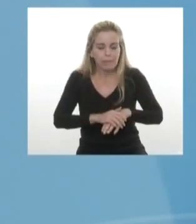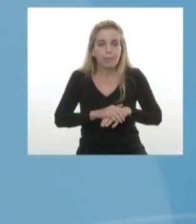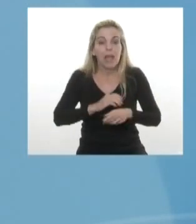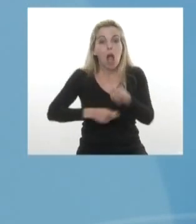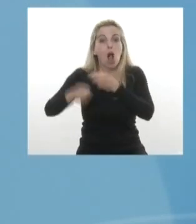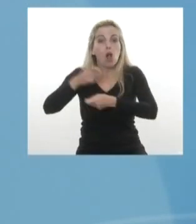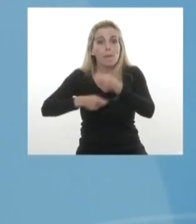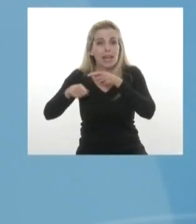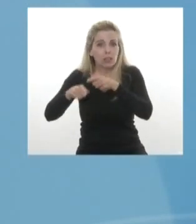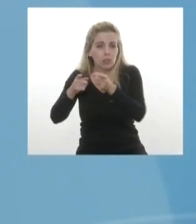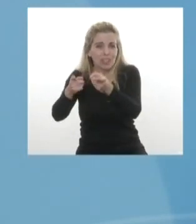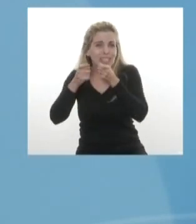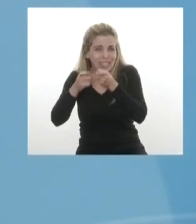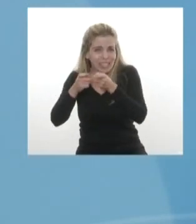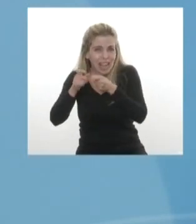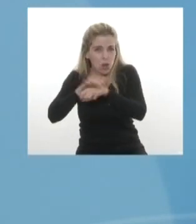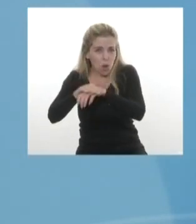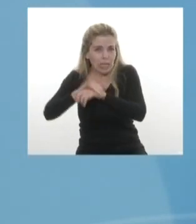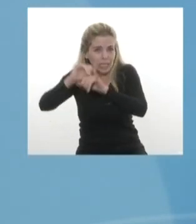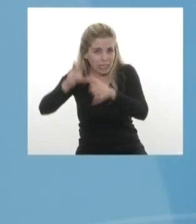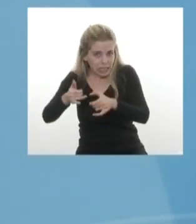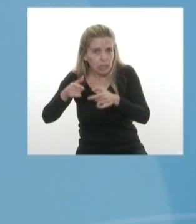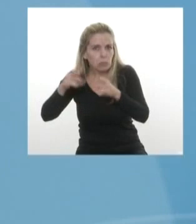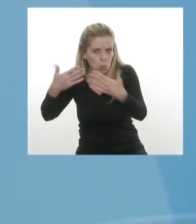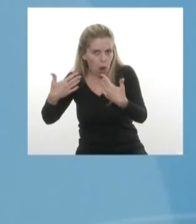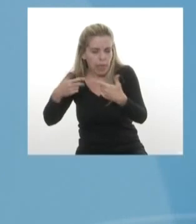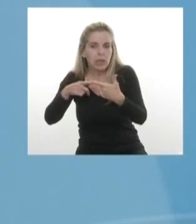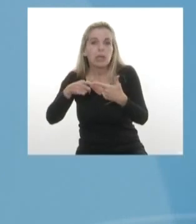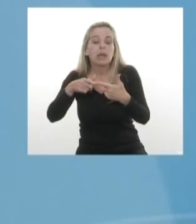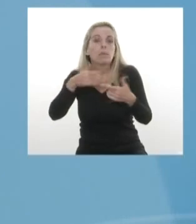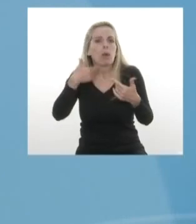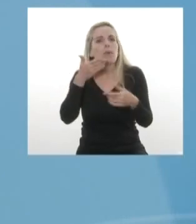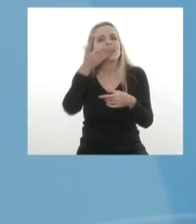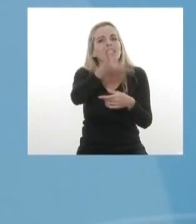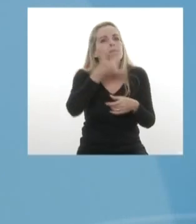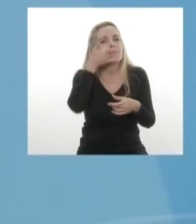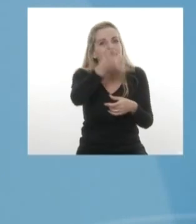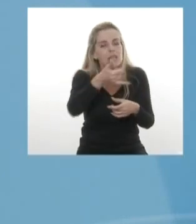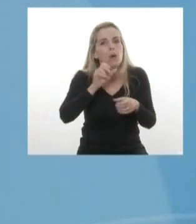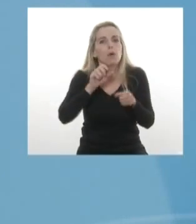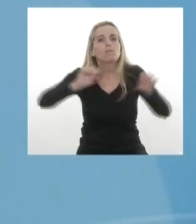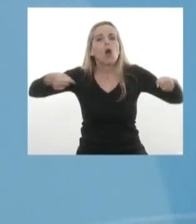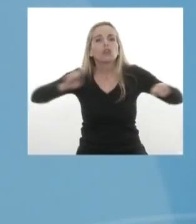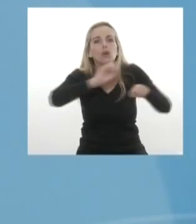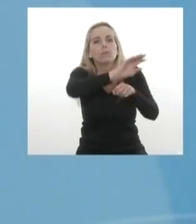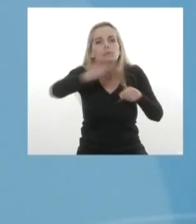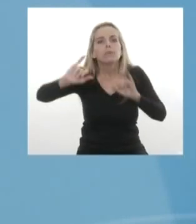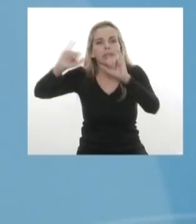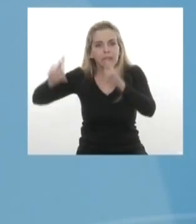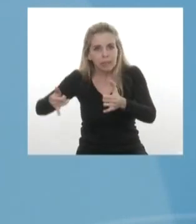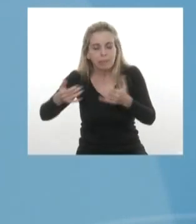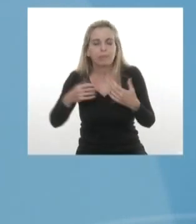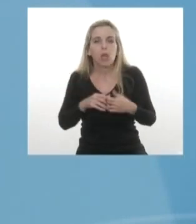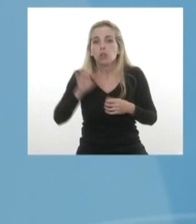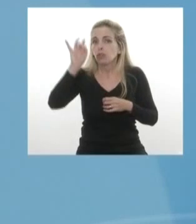comercios esenciales, los comercios con envío a domicilio y para llevar. Solo se